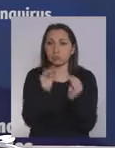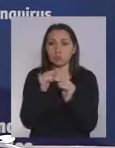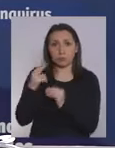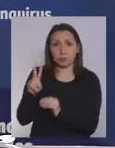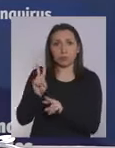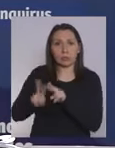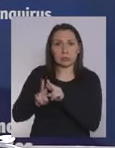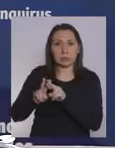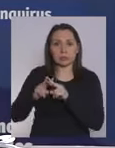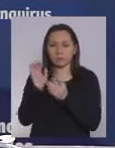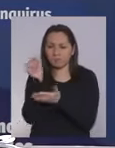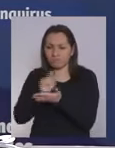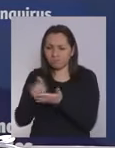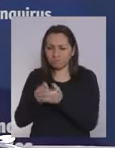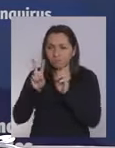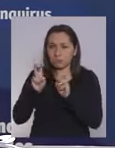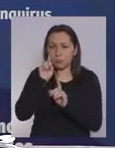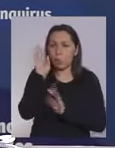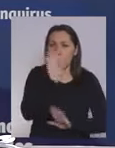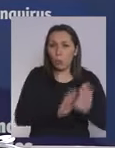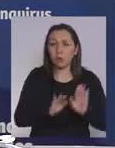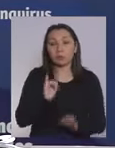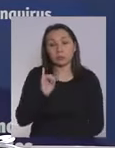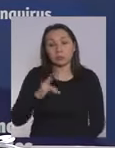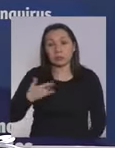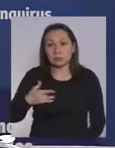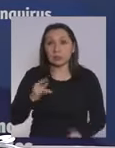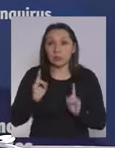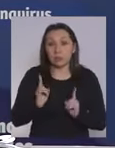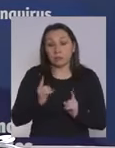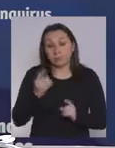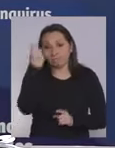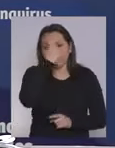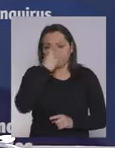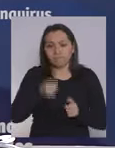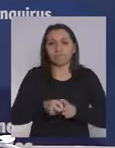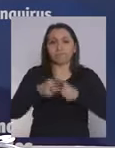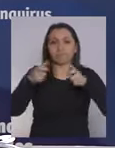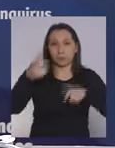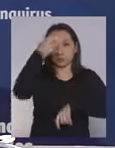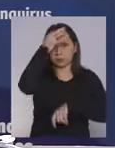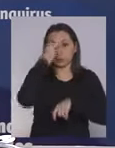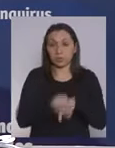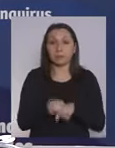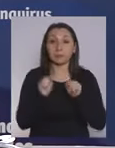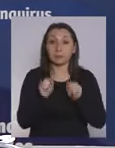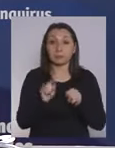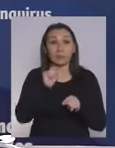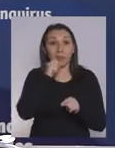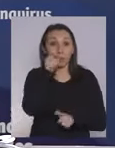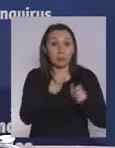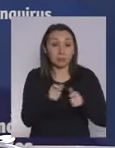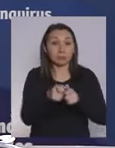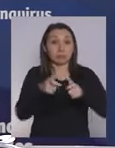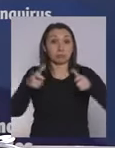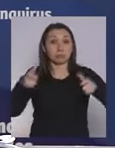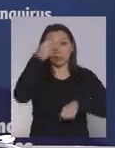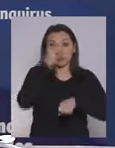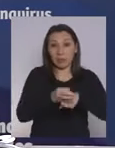ellos mismos lamentablemente si tendríamos que temer un aumento en el número de contagios estos aumentos generalmente